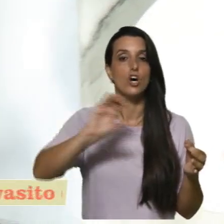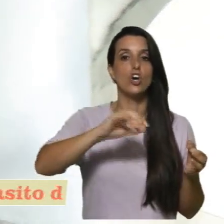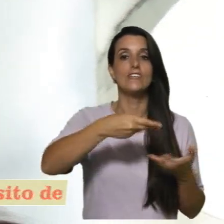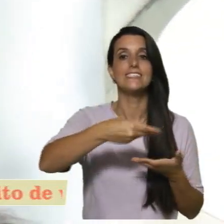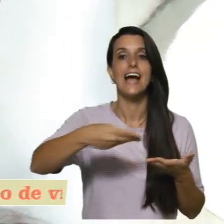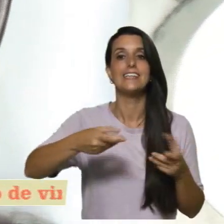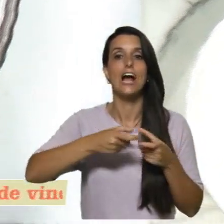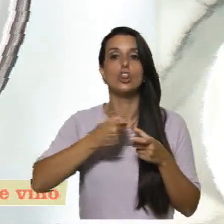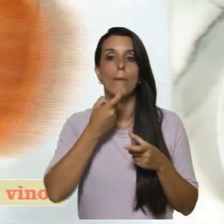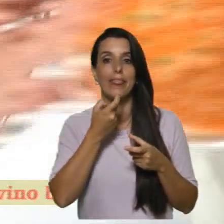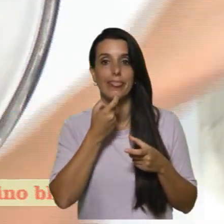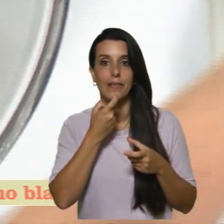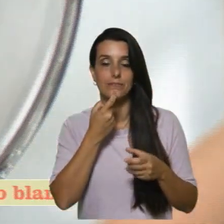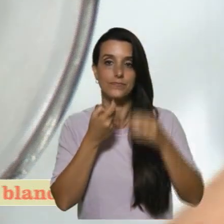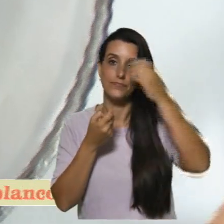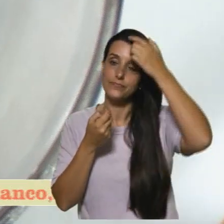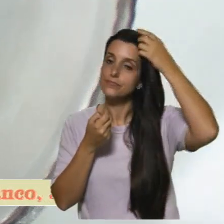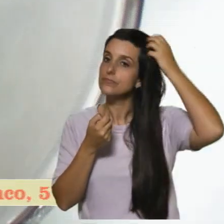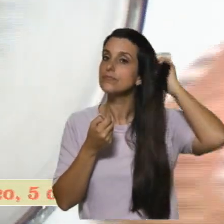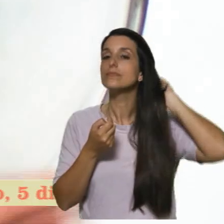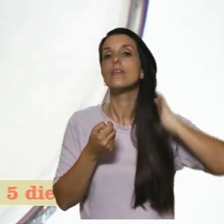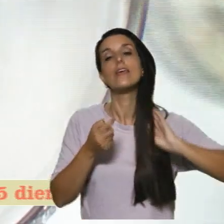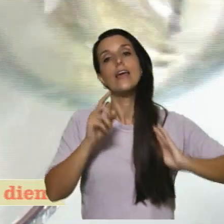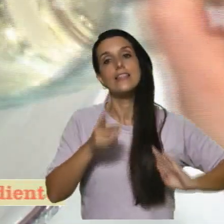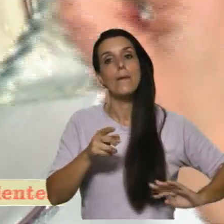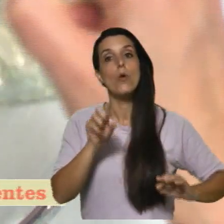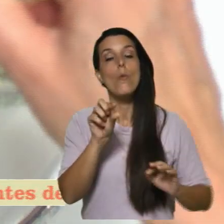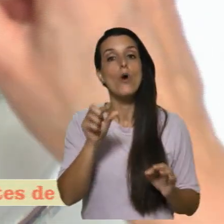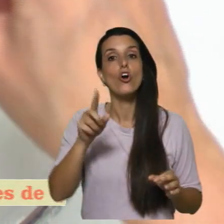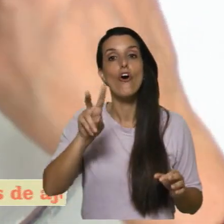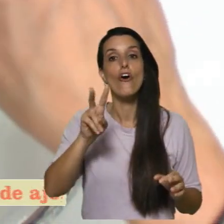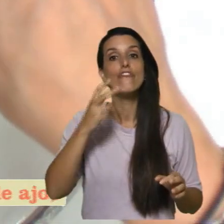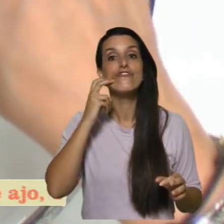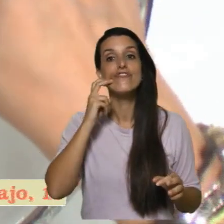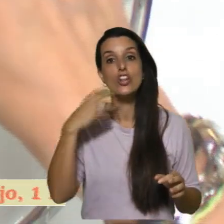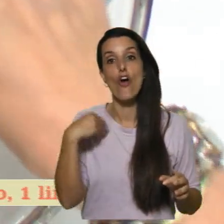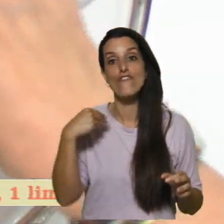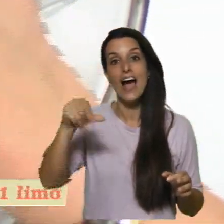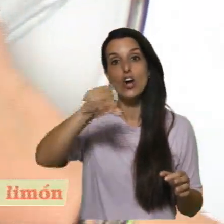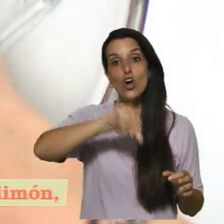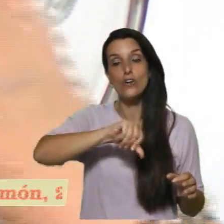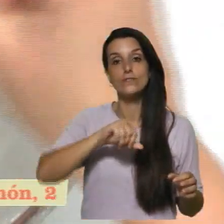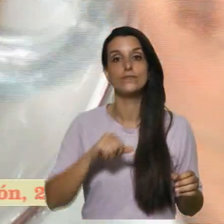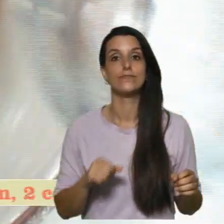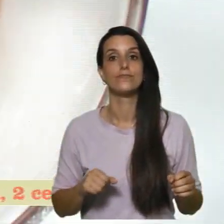poquito de salsa de tomate. Vamos a poner un poquito de vino blanco.